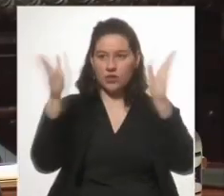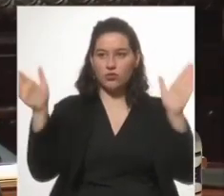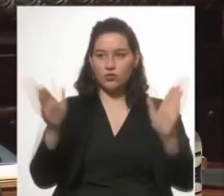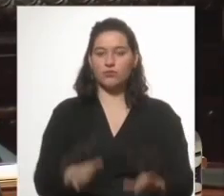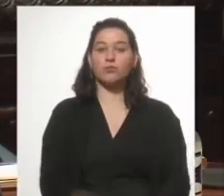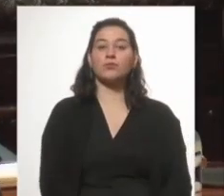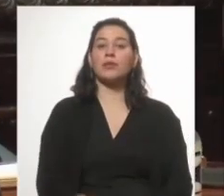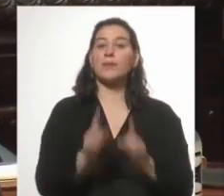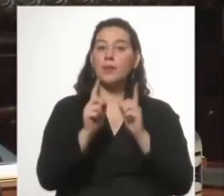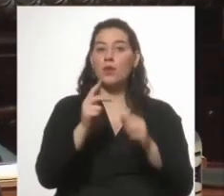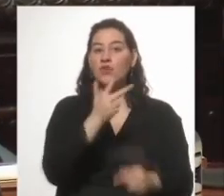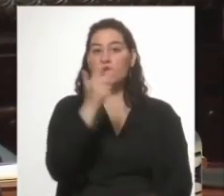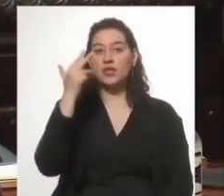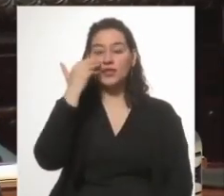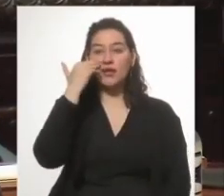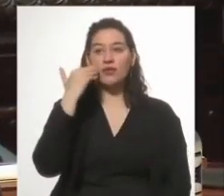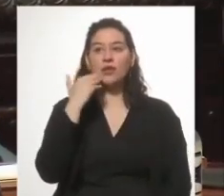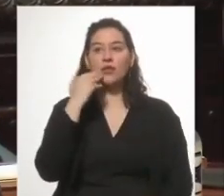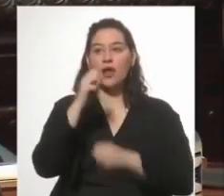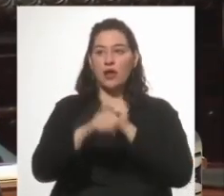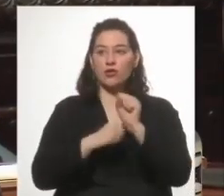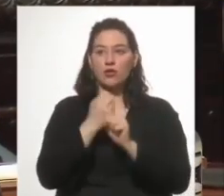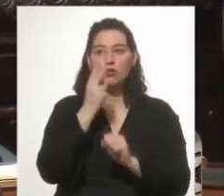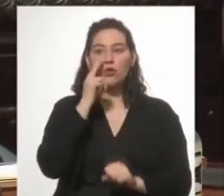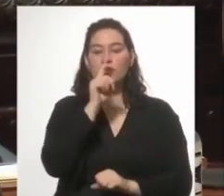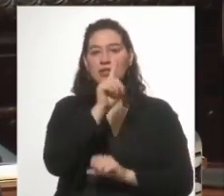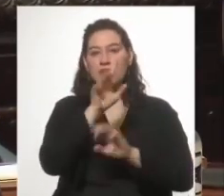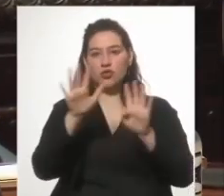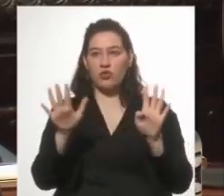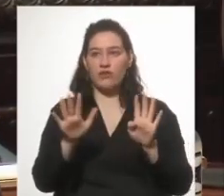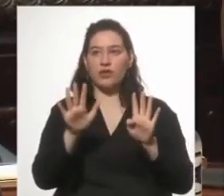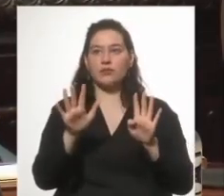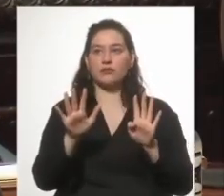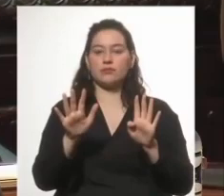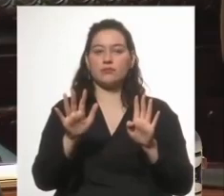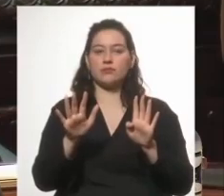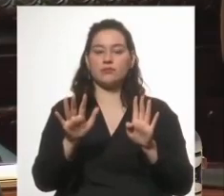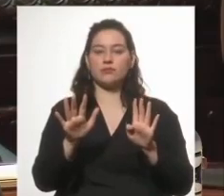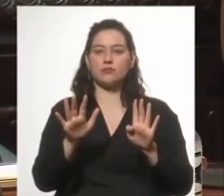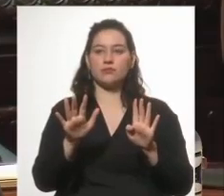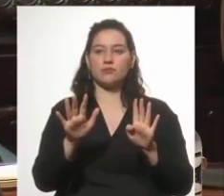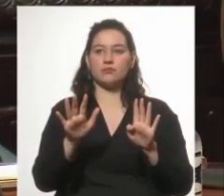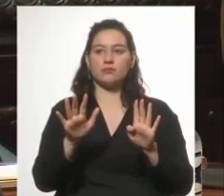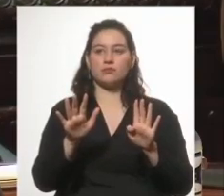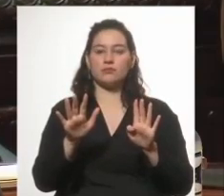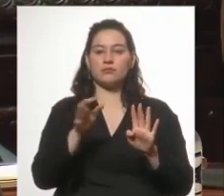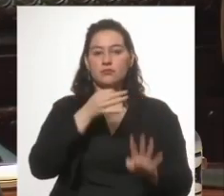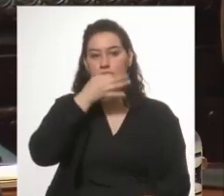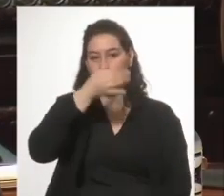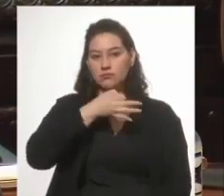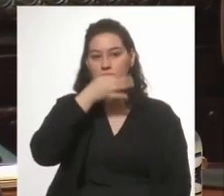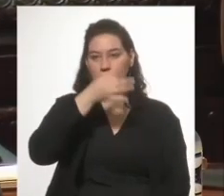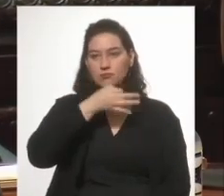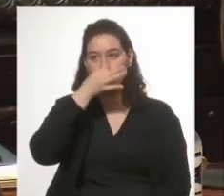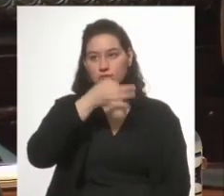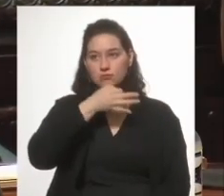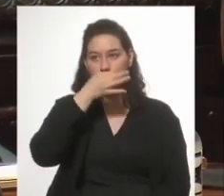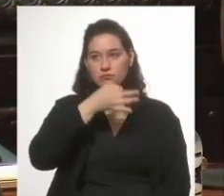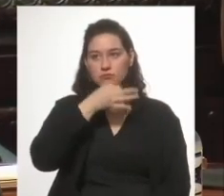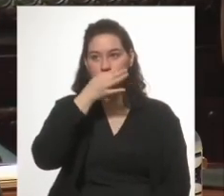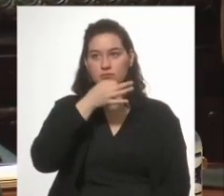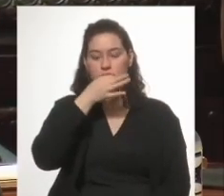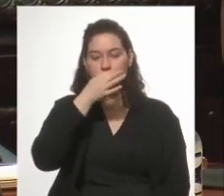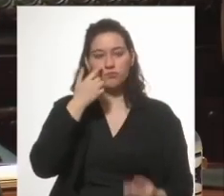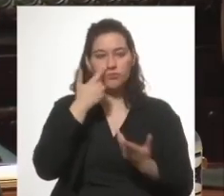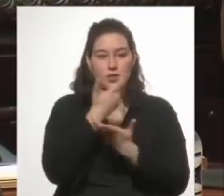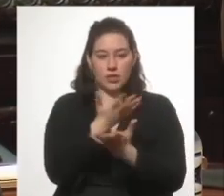El mismo 3 de abril del año 2019, cuando en conferencia de prensa presentamos